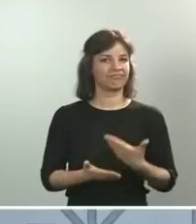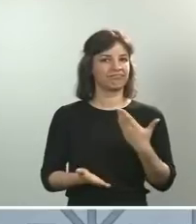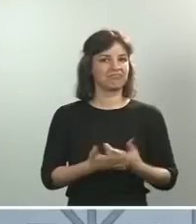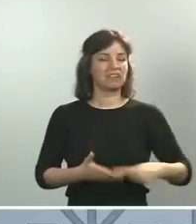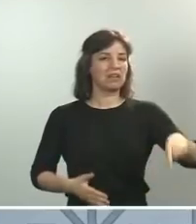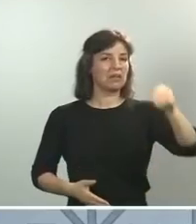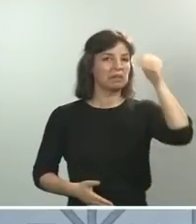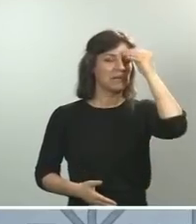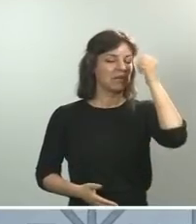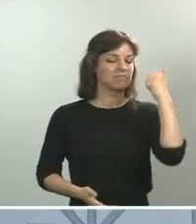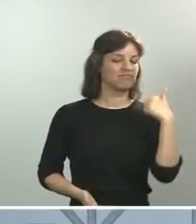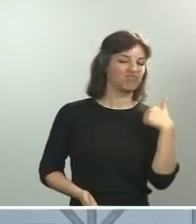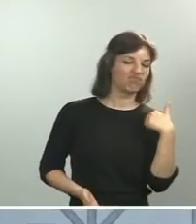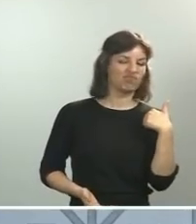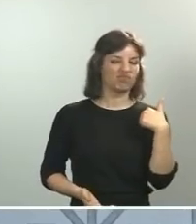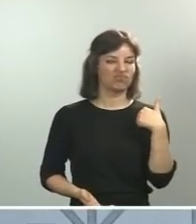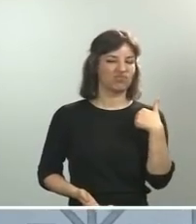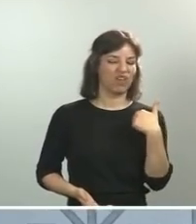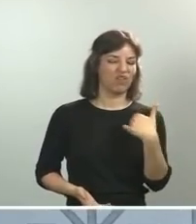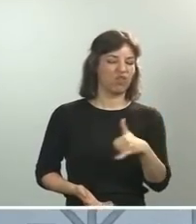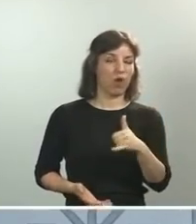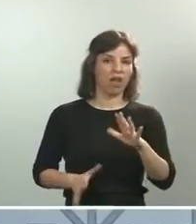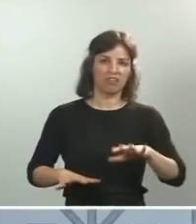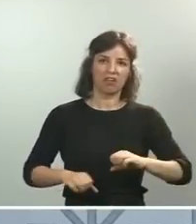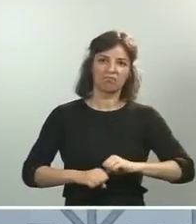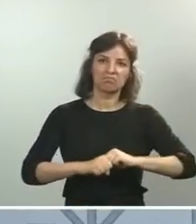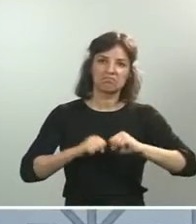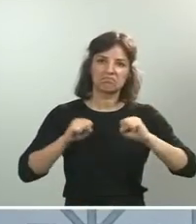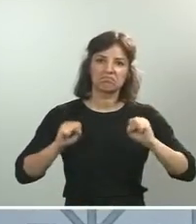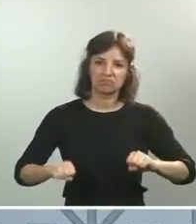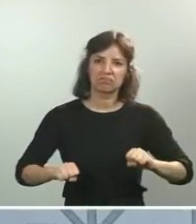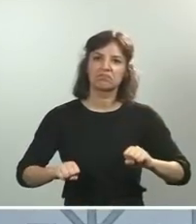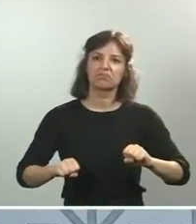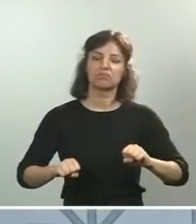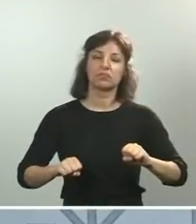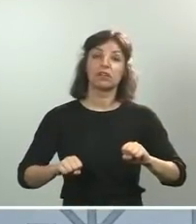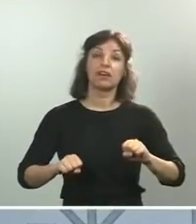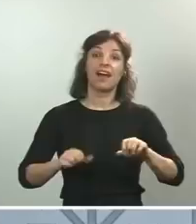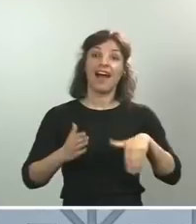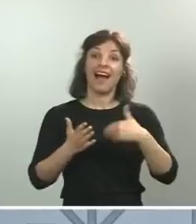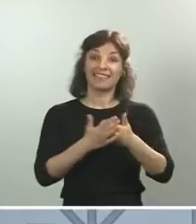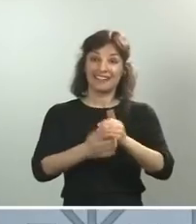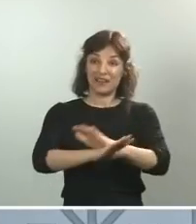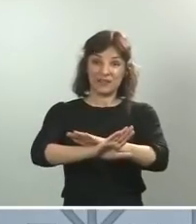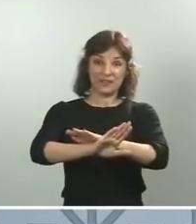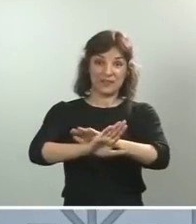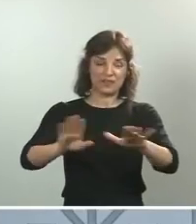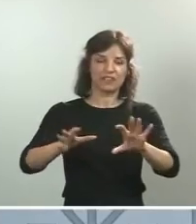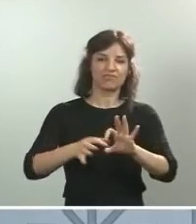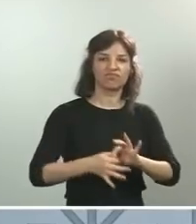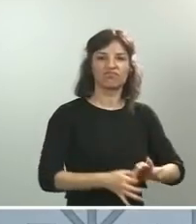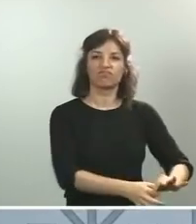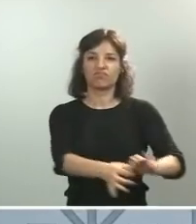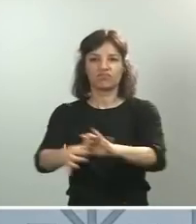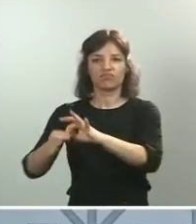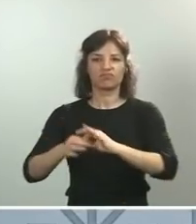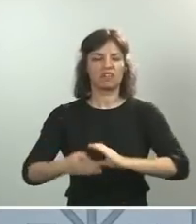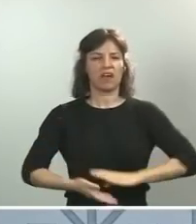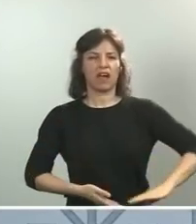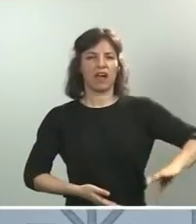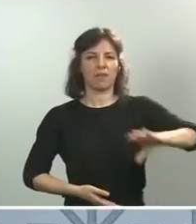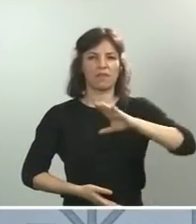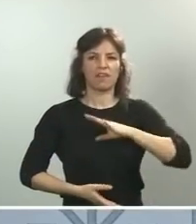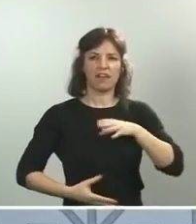y sale, además, consolidado en cohesión, en capacidad, en flexibilidad y en